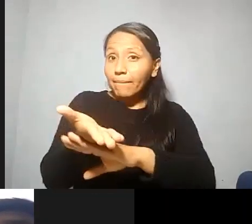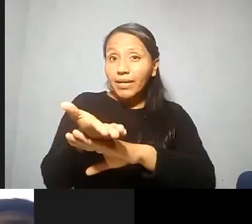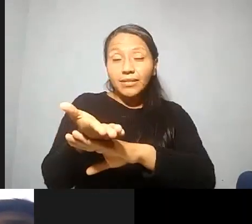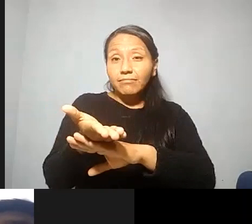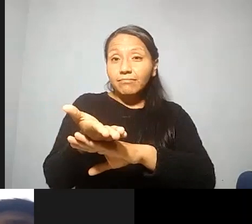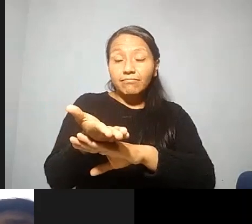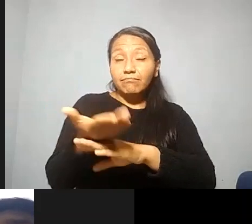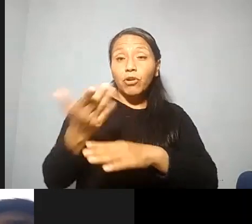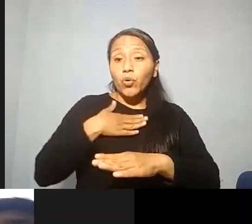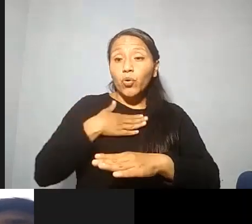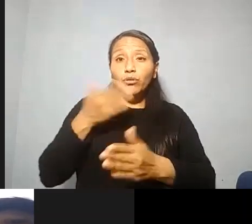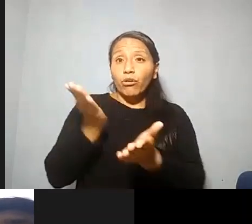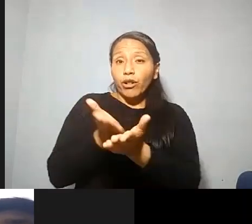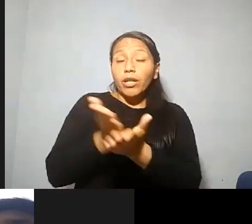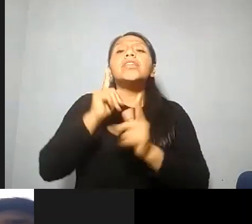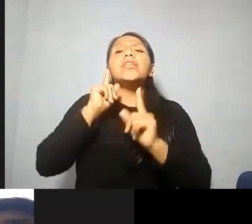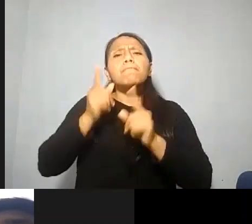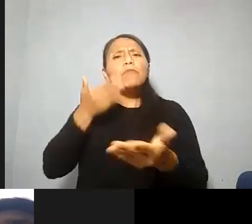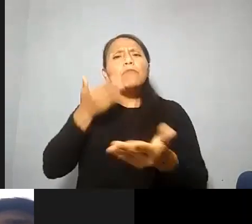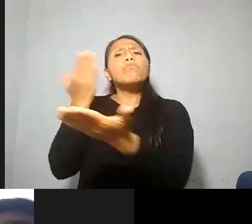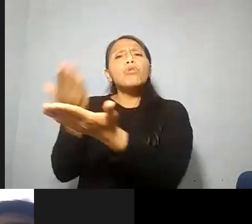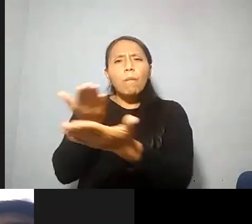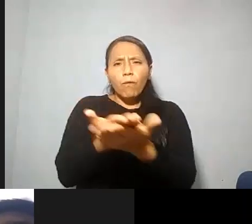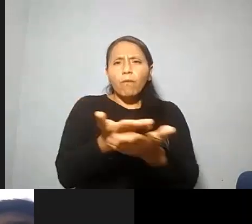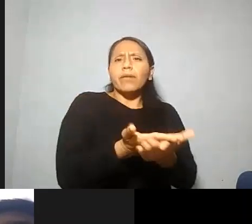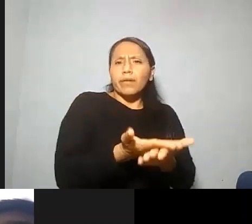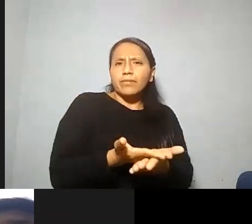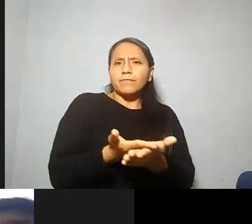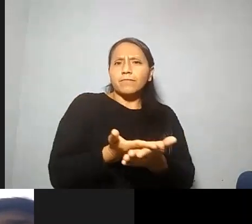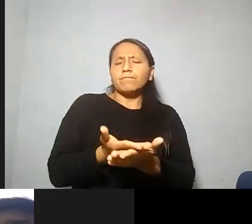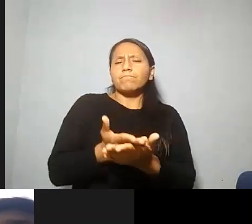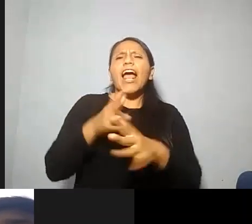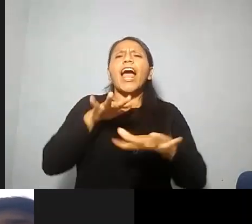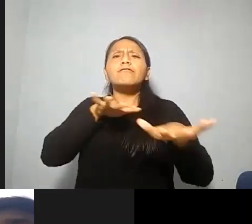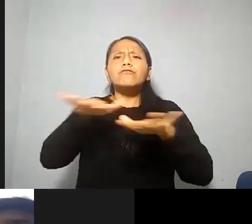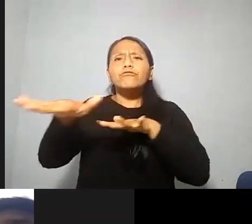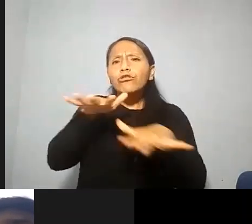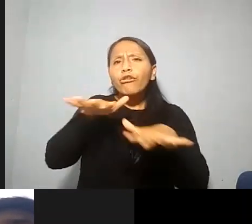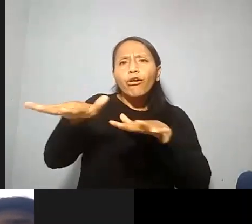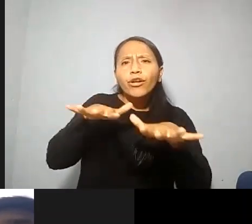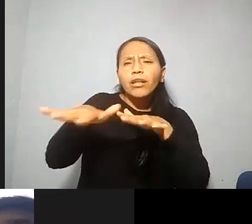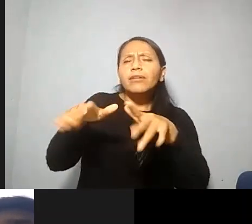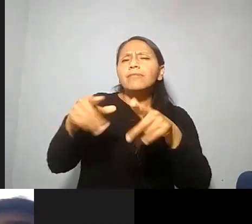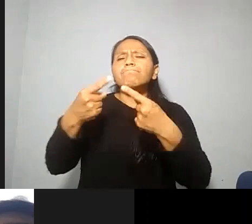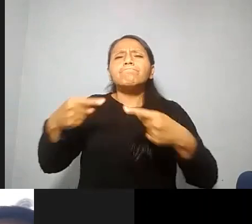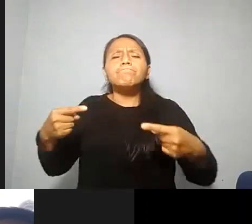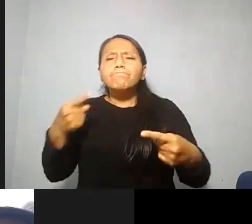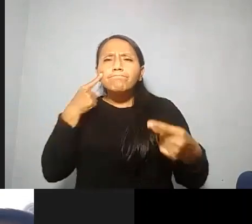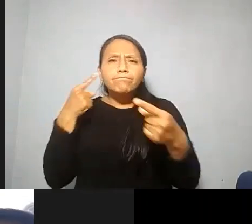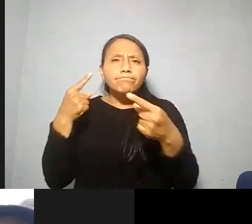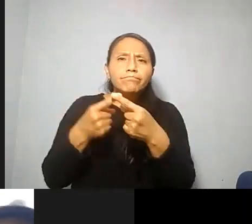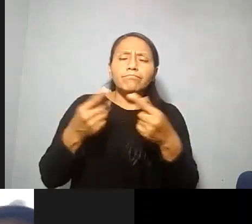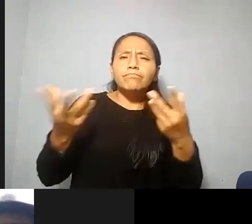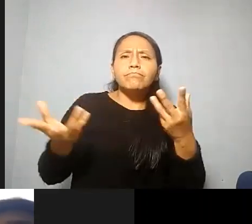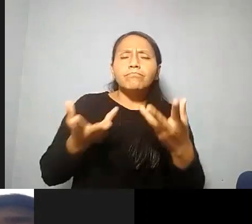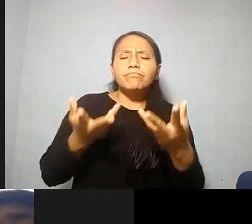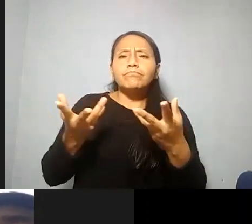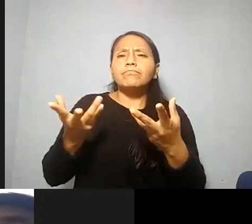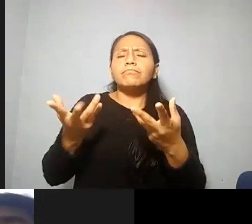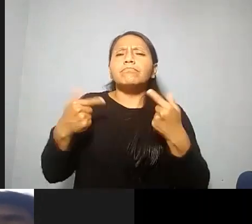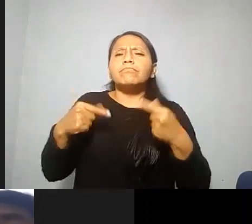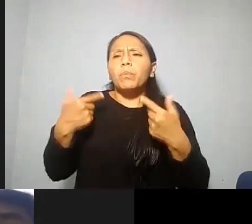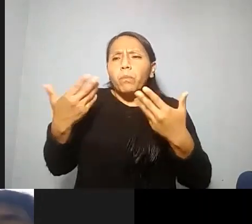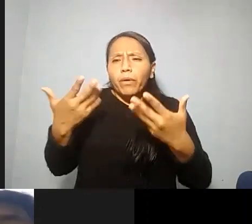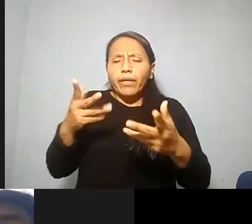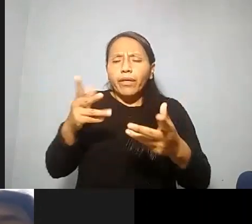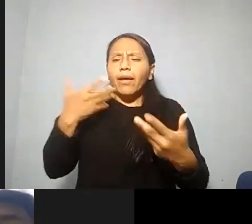a su vez también proponer justamente, ¿no?, proponer acciones tendientes a que justamente pueda, ¿no?,